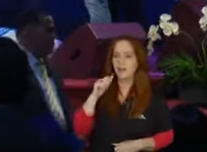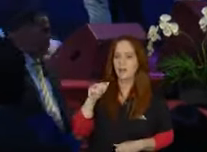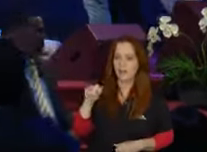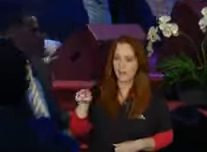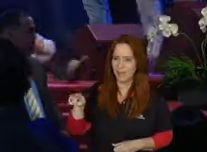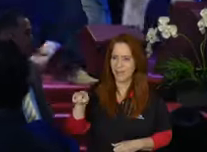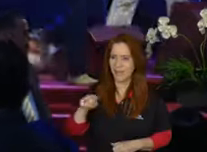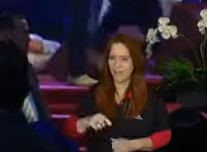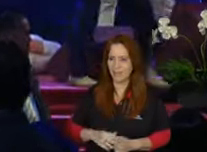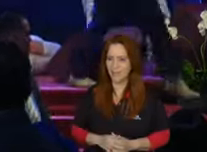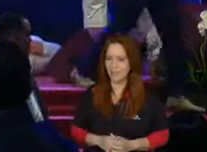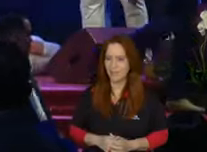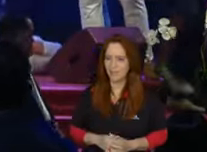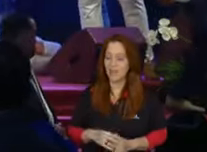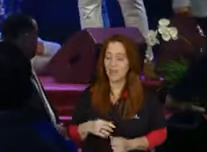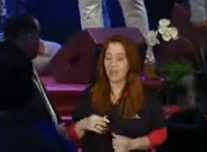testificar.